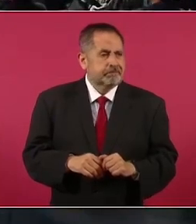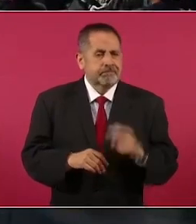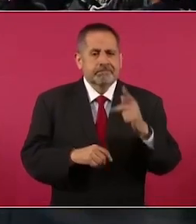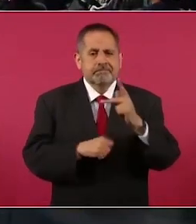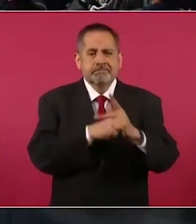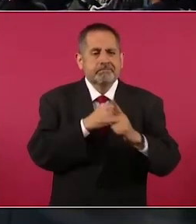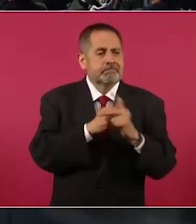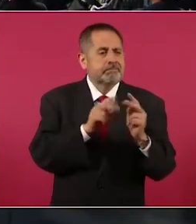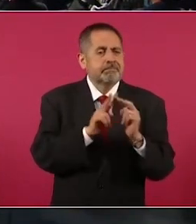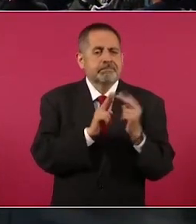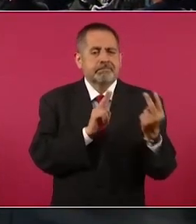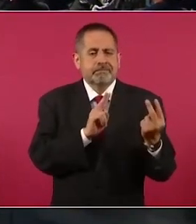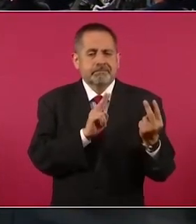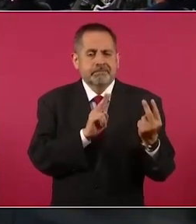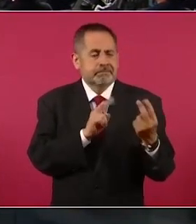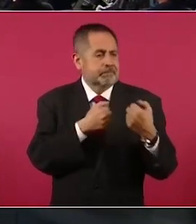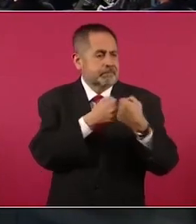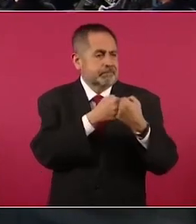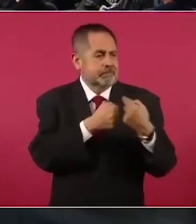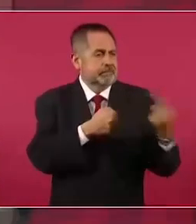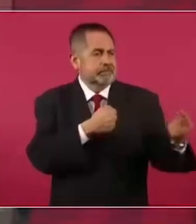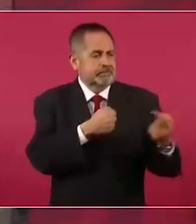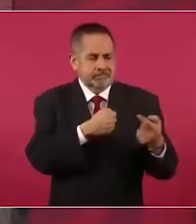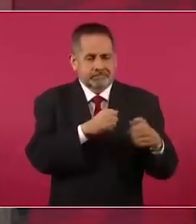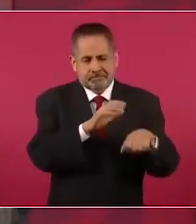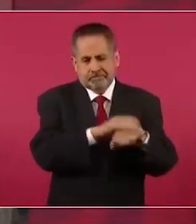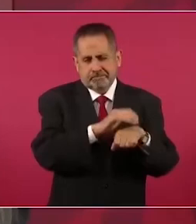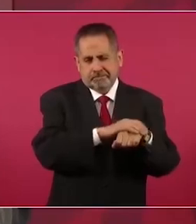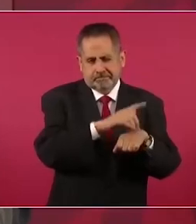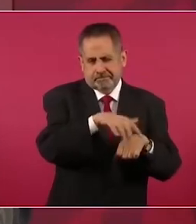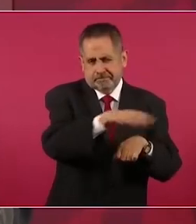vecino y amigo,